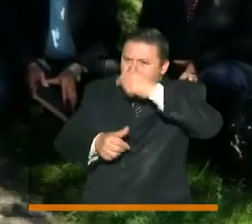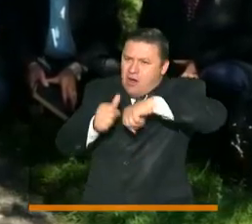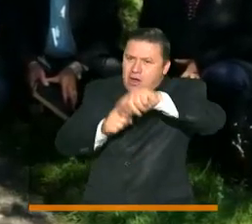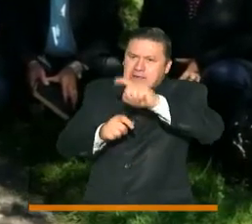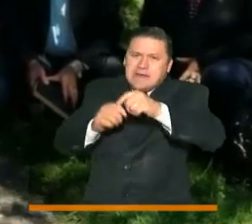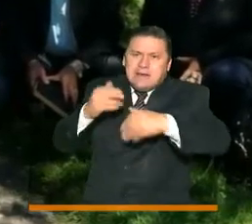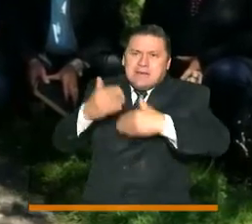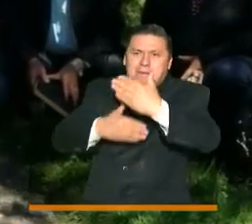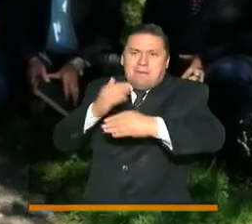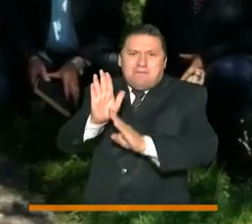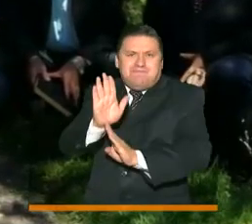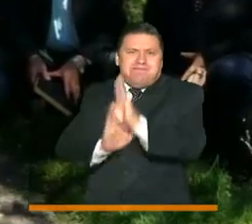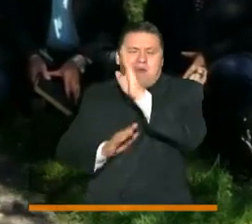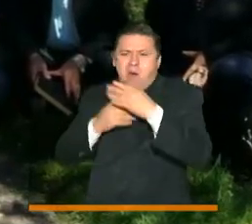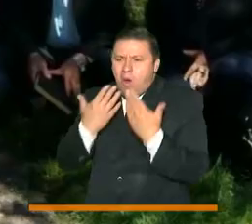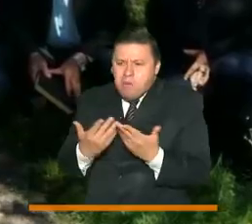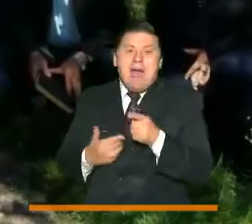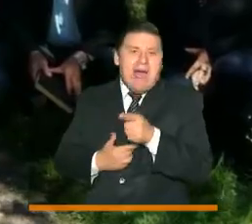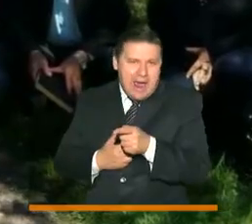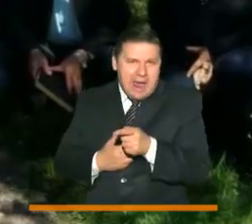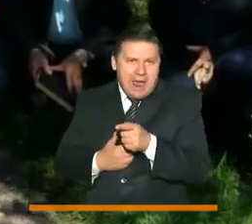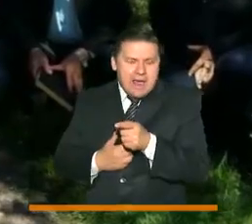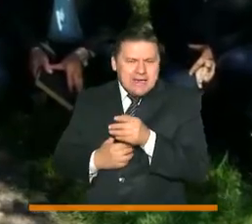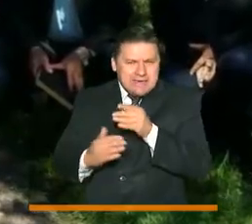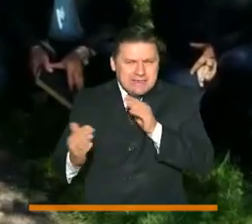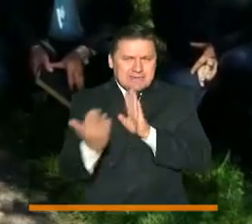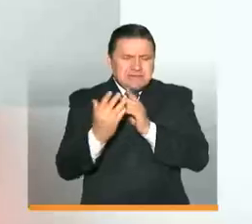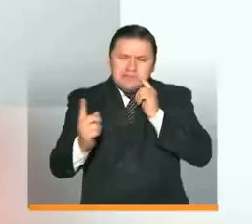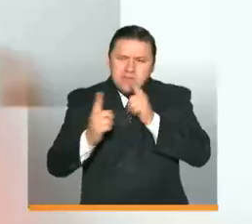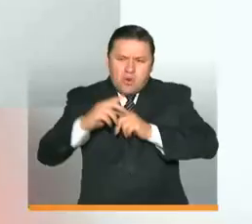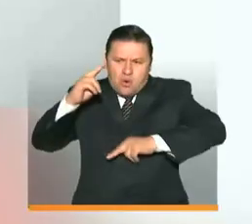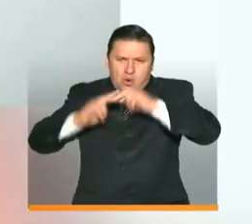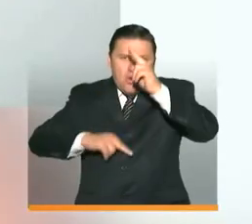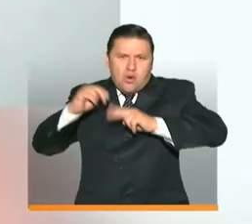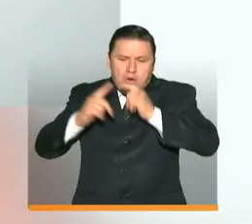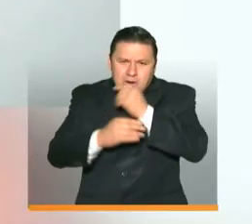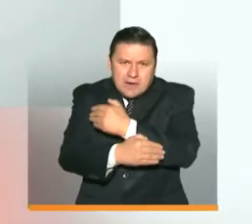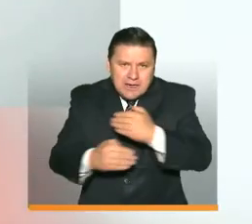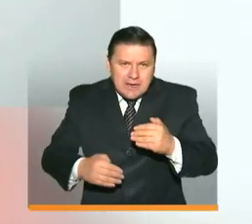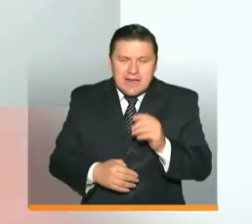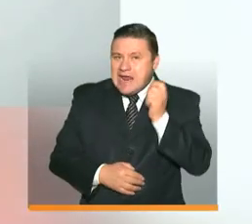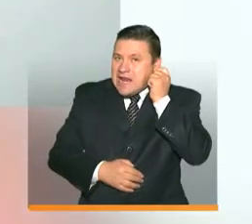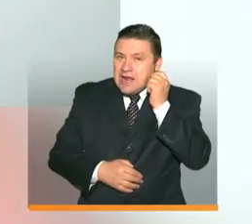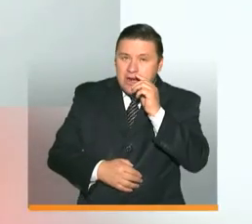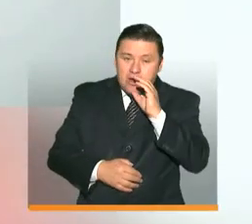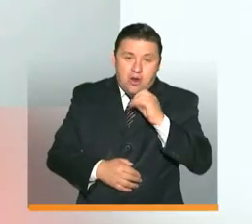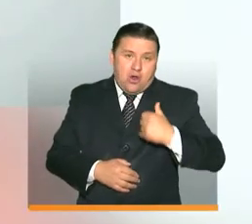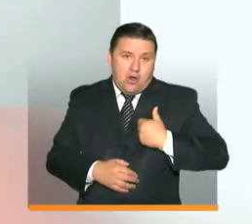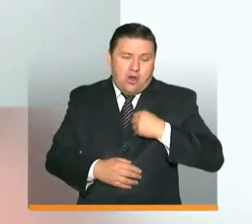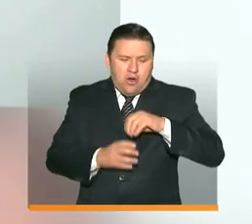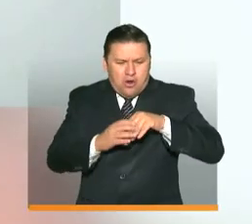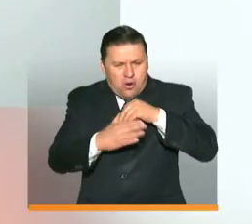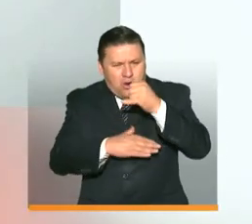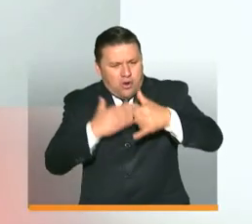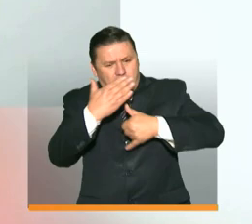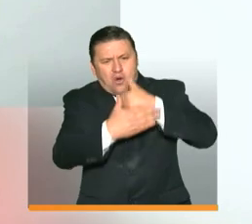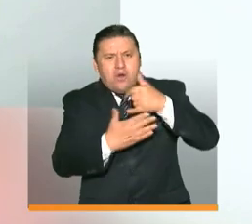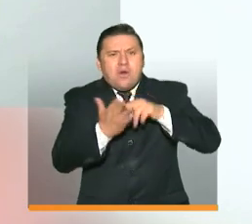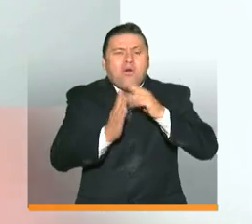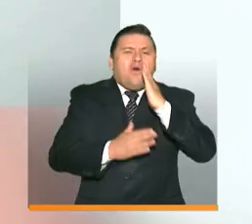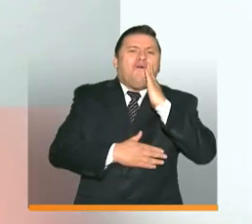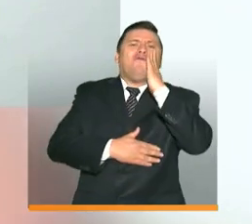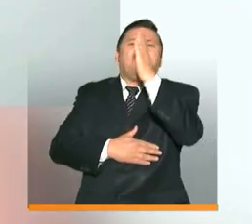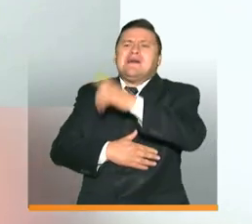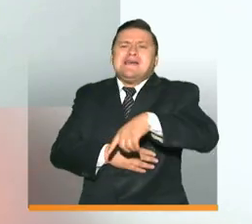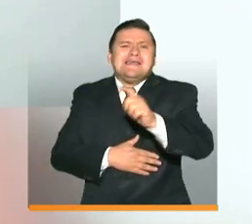avances significativos y también afrontar y construir con los niños, niñas y jóvenes de nuestro país el futuro